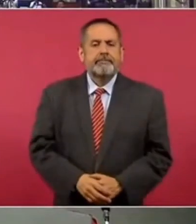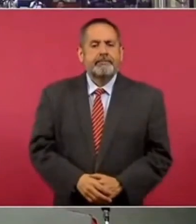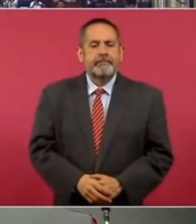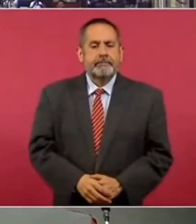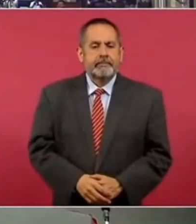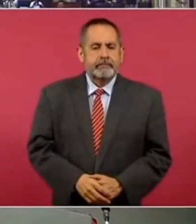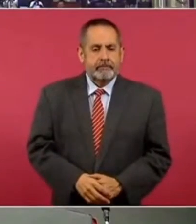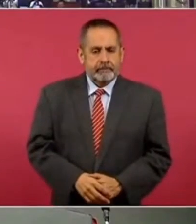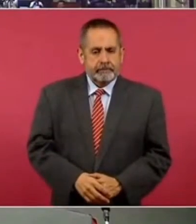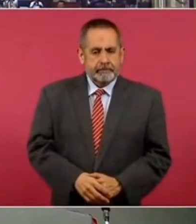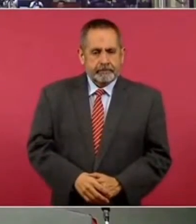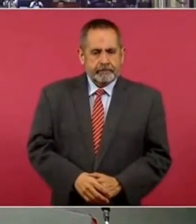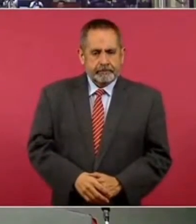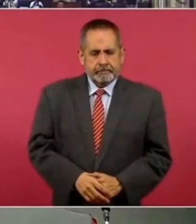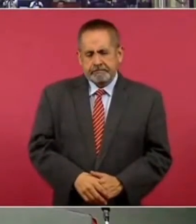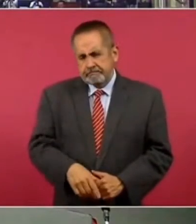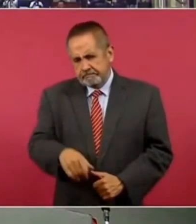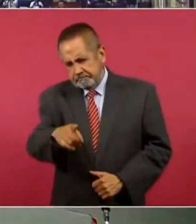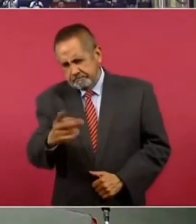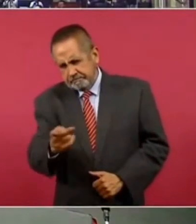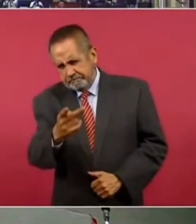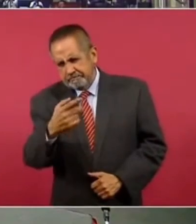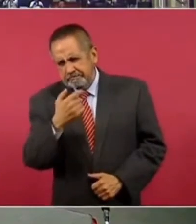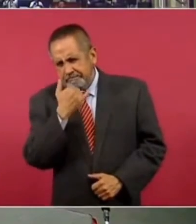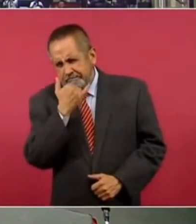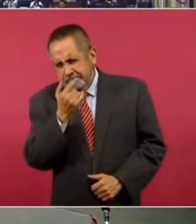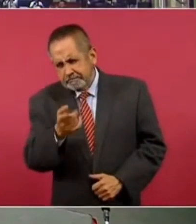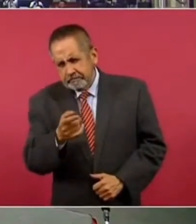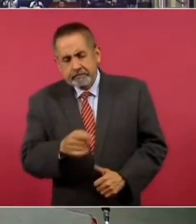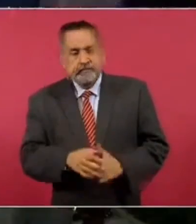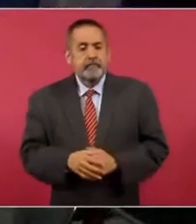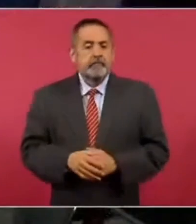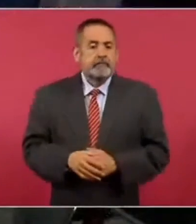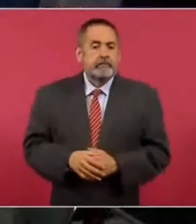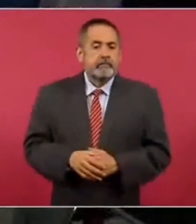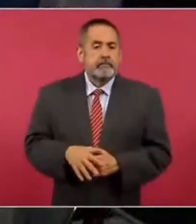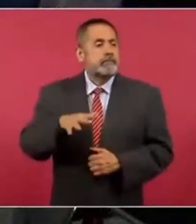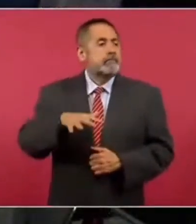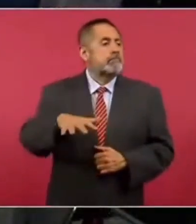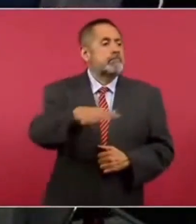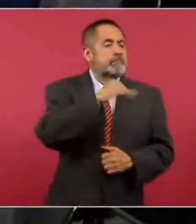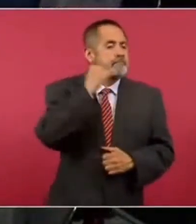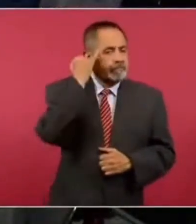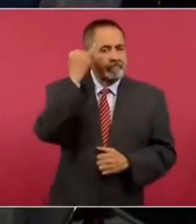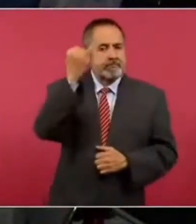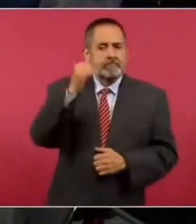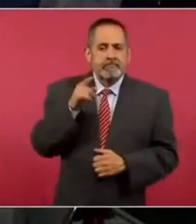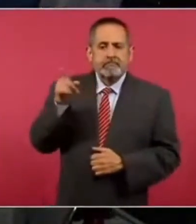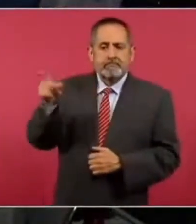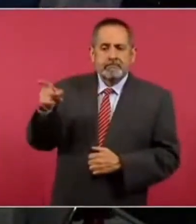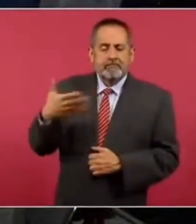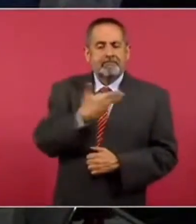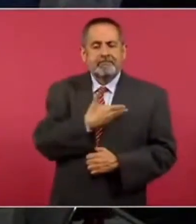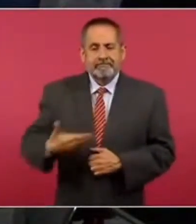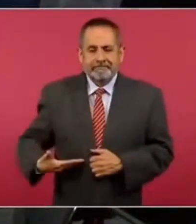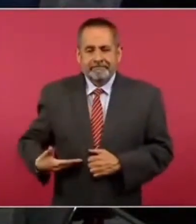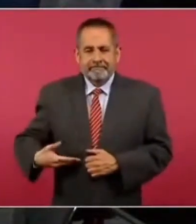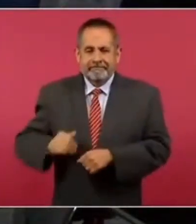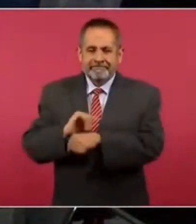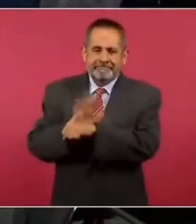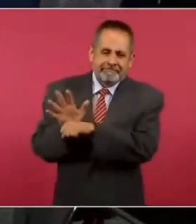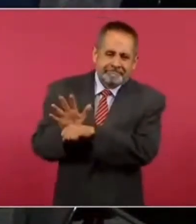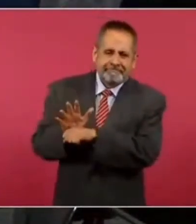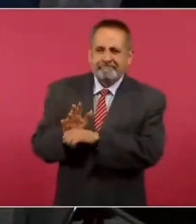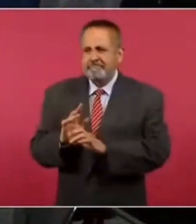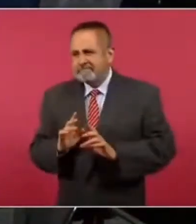¿Y cuál era su pregunta? Que en el ambiente aún persiste esta idea de que el presidente tiene algo más que COVID,